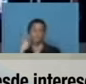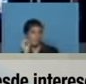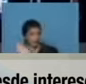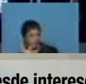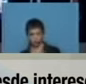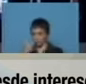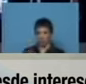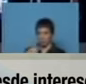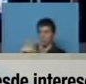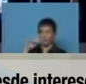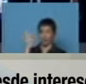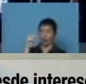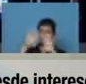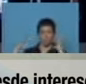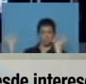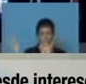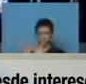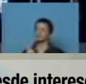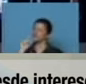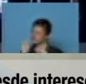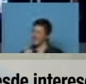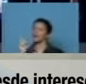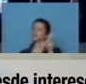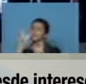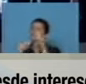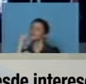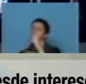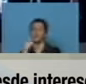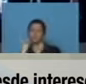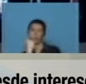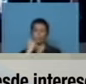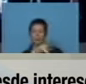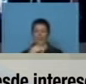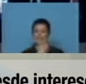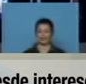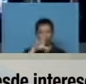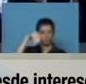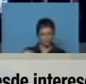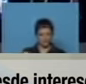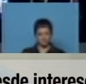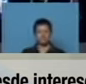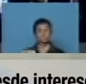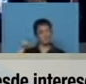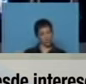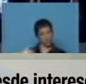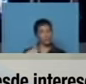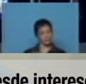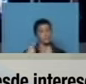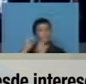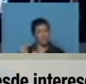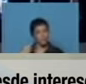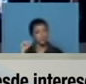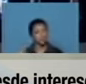empresarios. Yo sé que muchas veces se quejan porque el Estado interviene. Deberían también enojarse ahora que está interviniendo a favor de ellos. Como ustedes